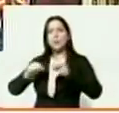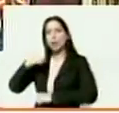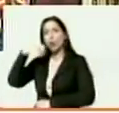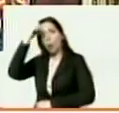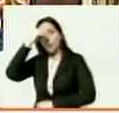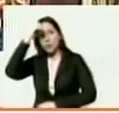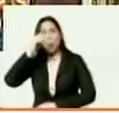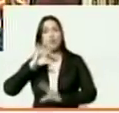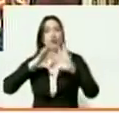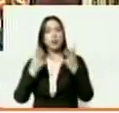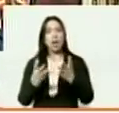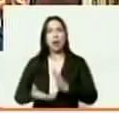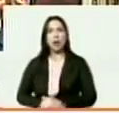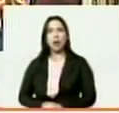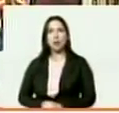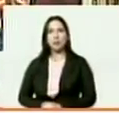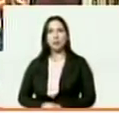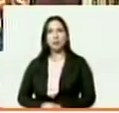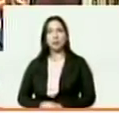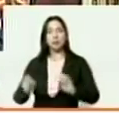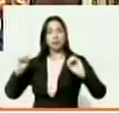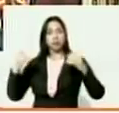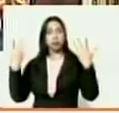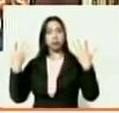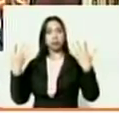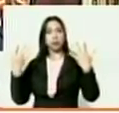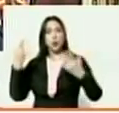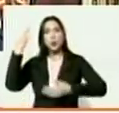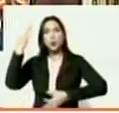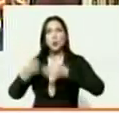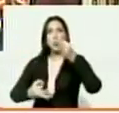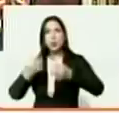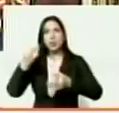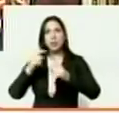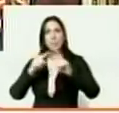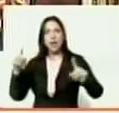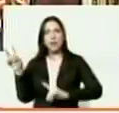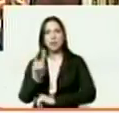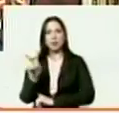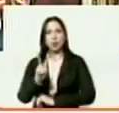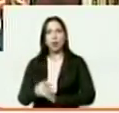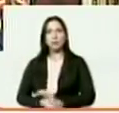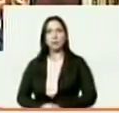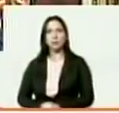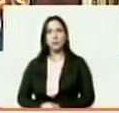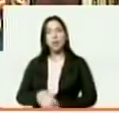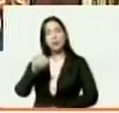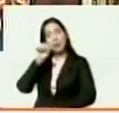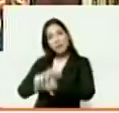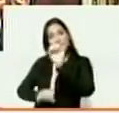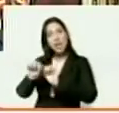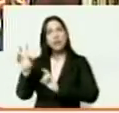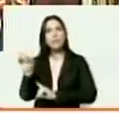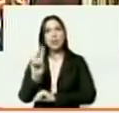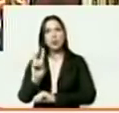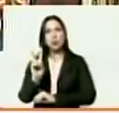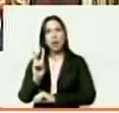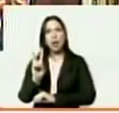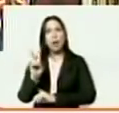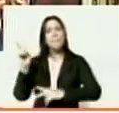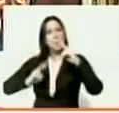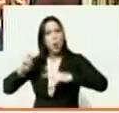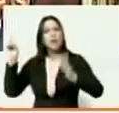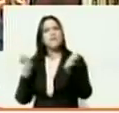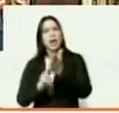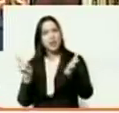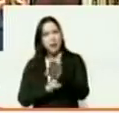mundial que logre la justicia para Venezuela, que defienda a Venezuela, que exponga la verdad